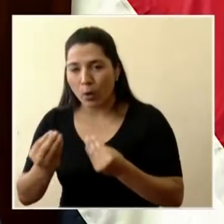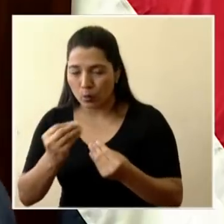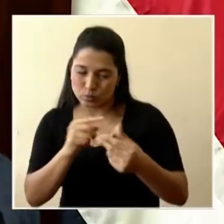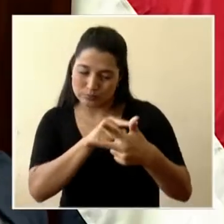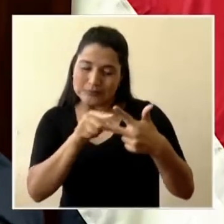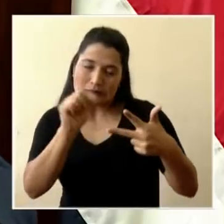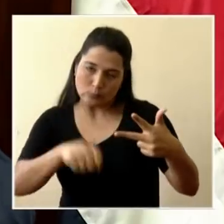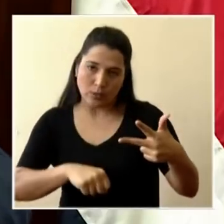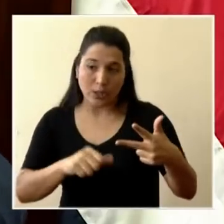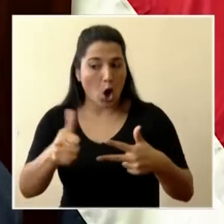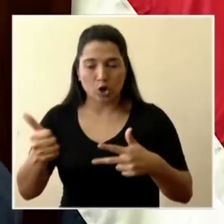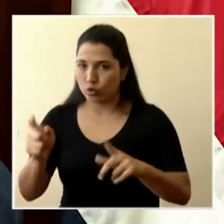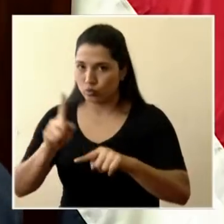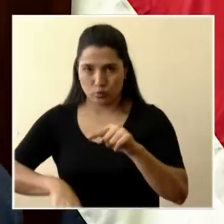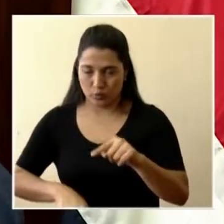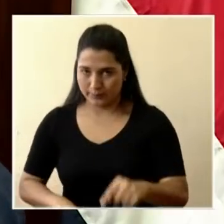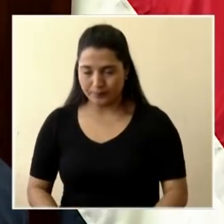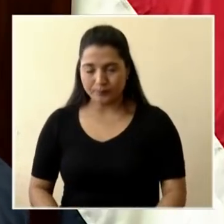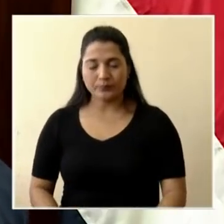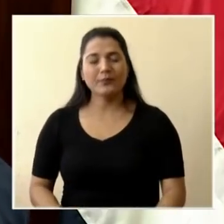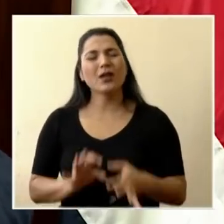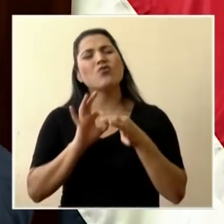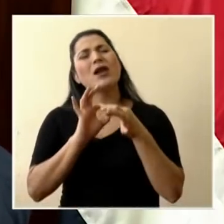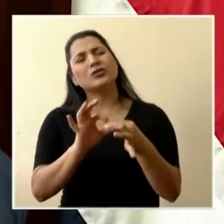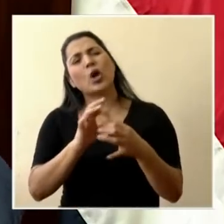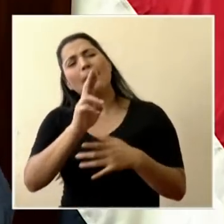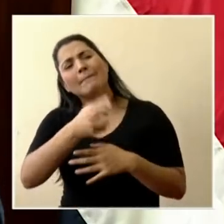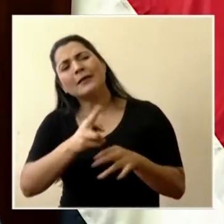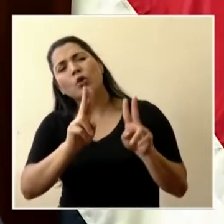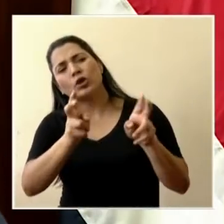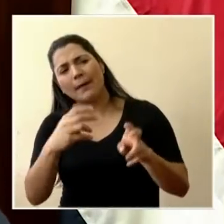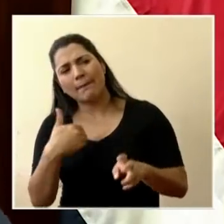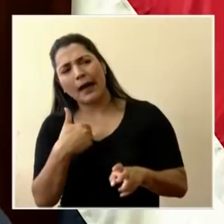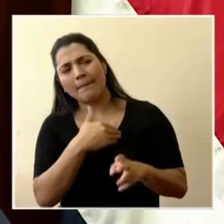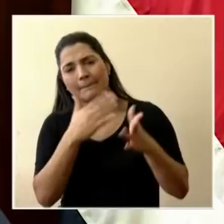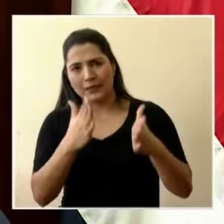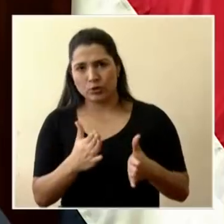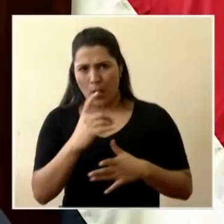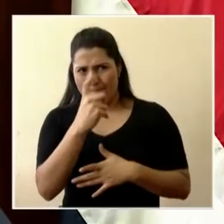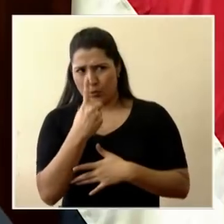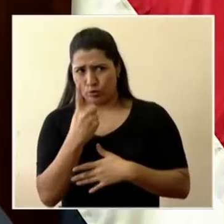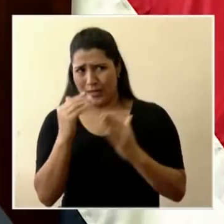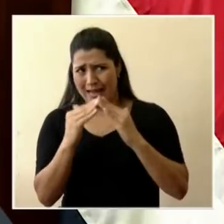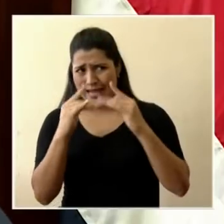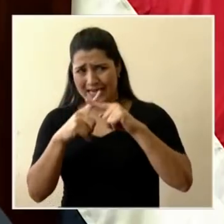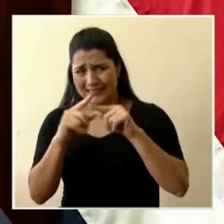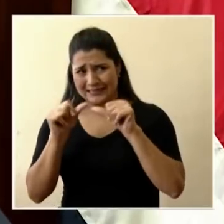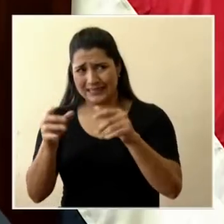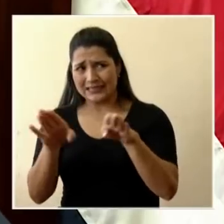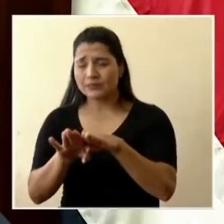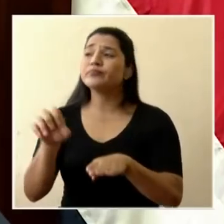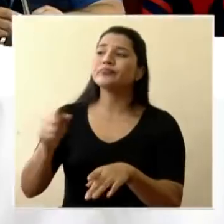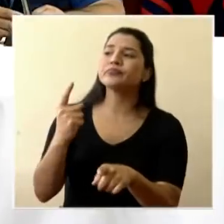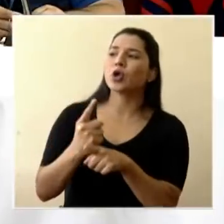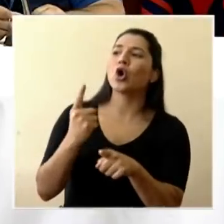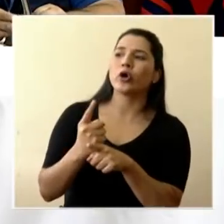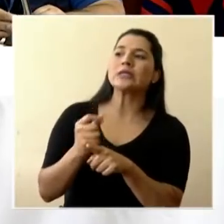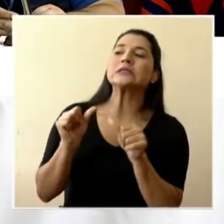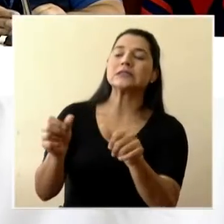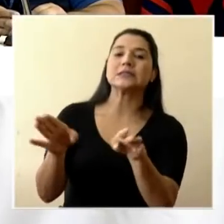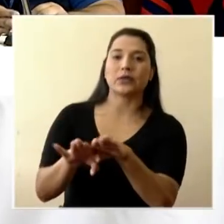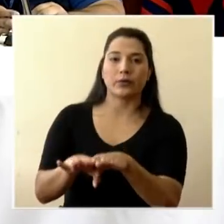etcétera. Siempre sobre el tema de las restricciones, ministro, nos consultan si las iglesias continúan cerradas. Sí, correcto, continúan